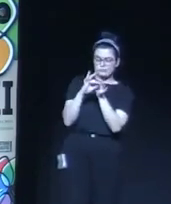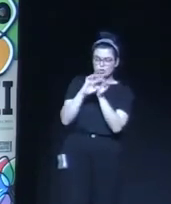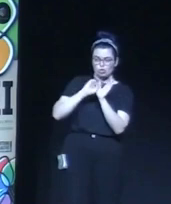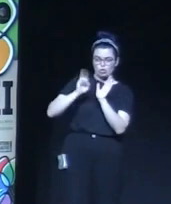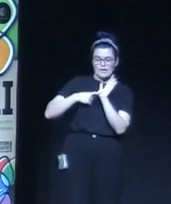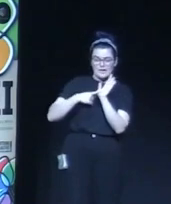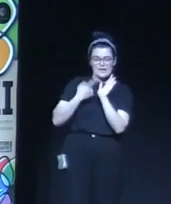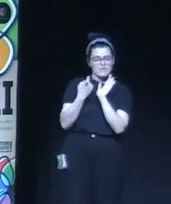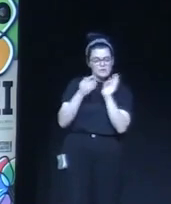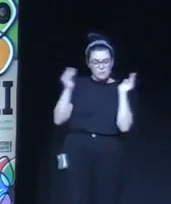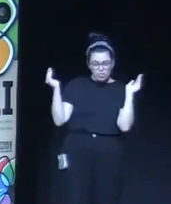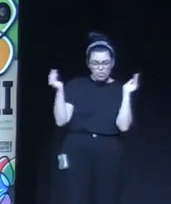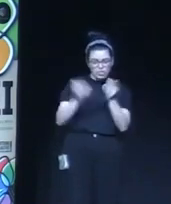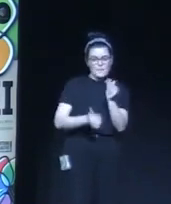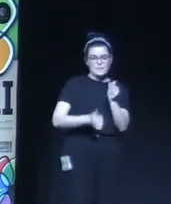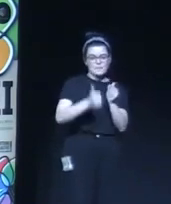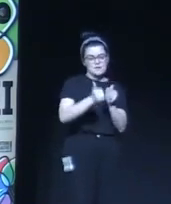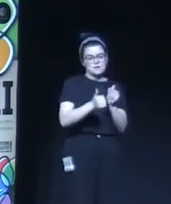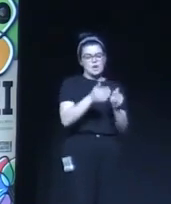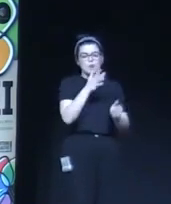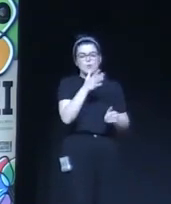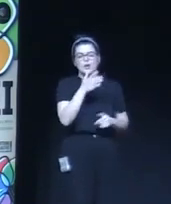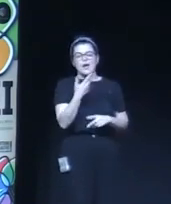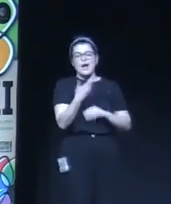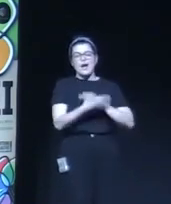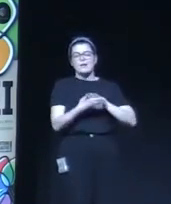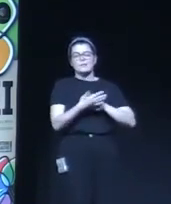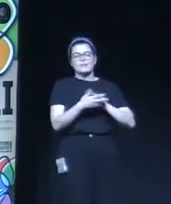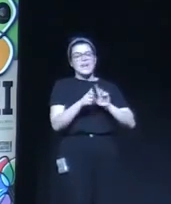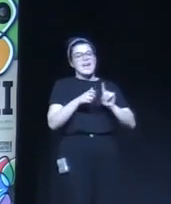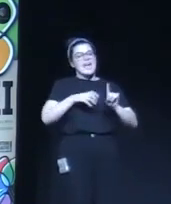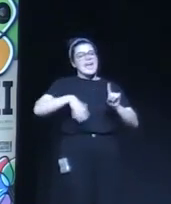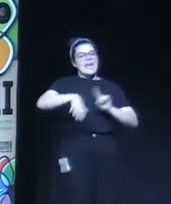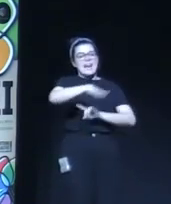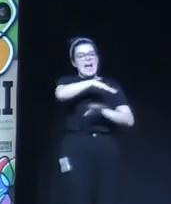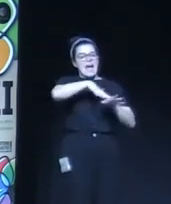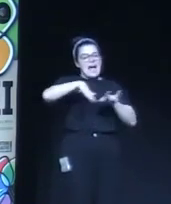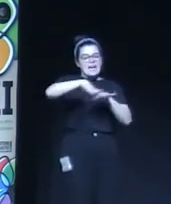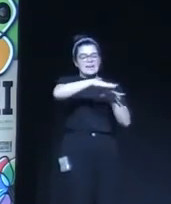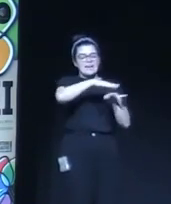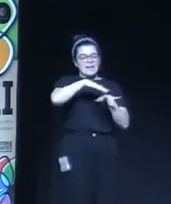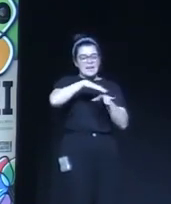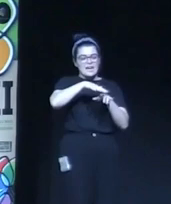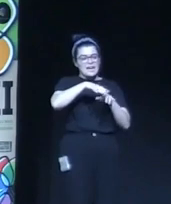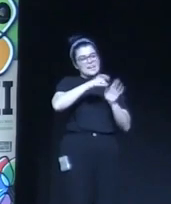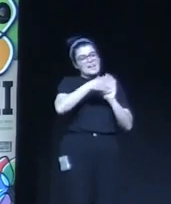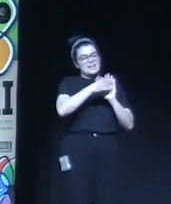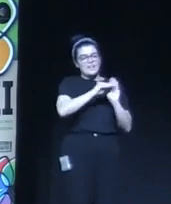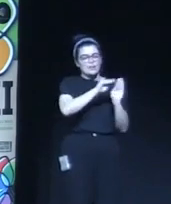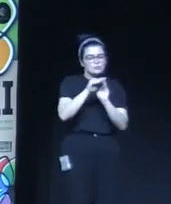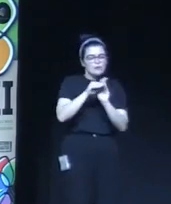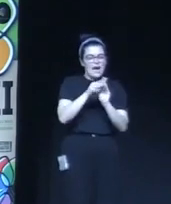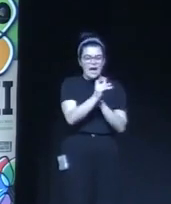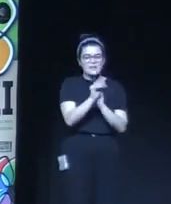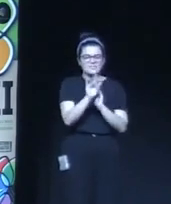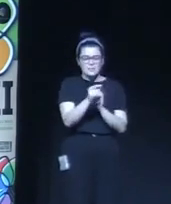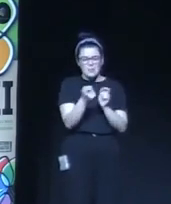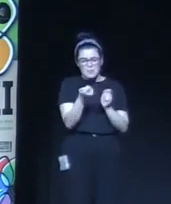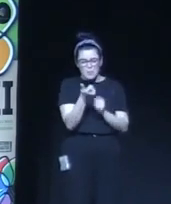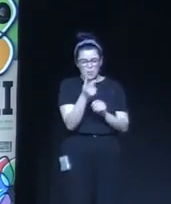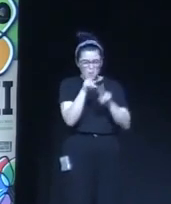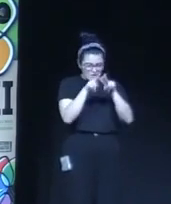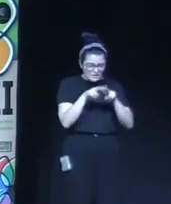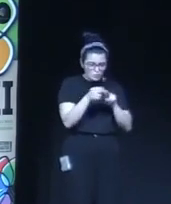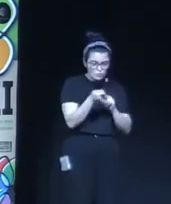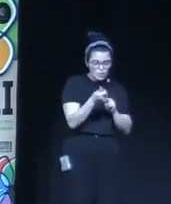más el foco, porque muchas veces se habla de informes de calidad del aire aisladamente, pero no se ahonda en soluciones